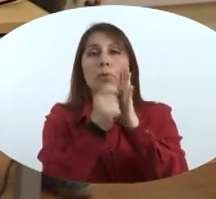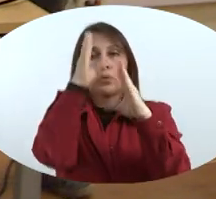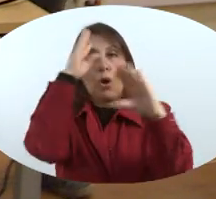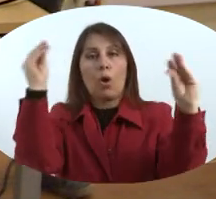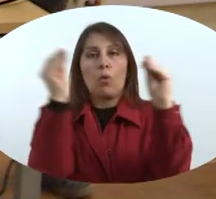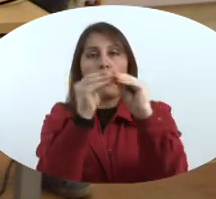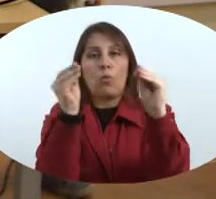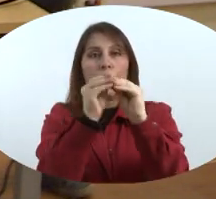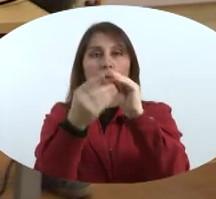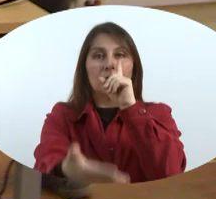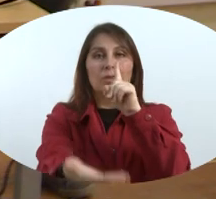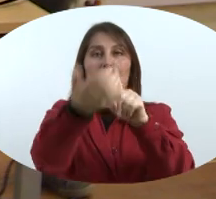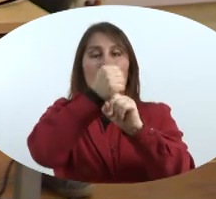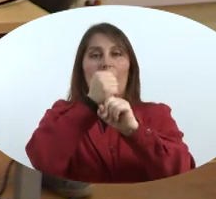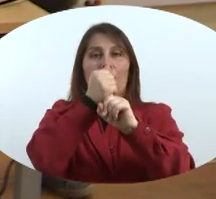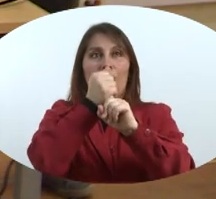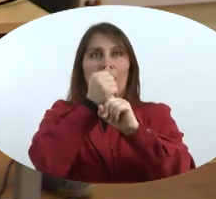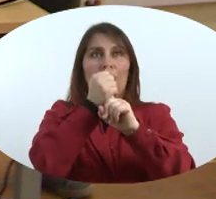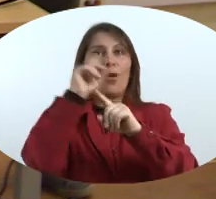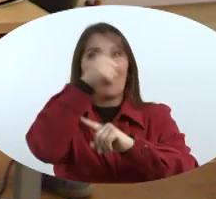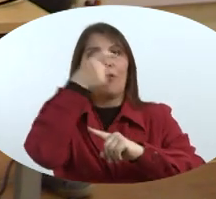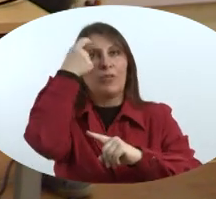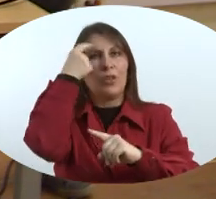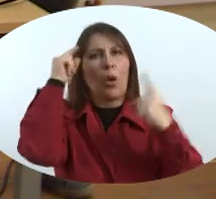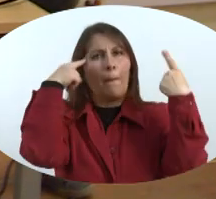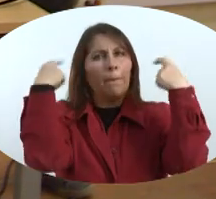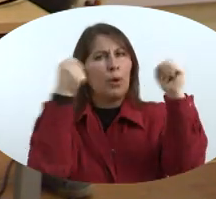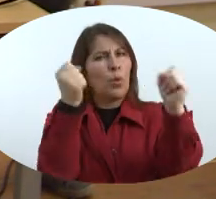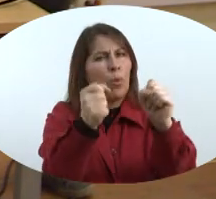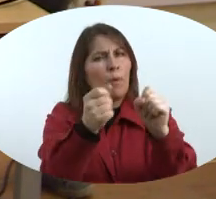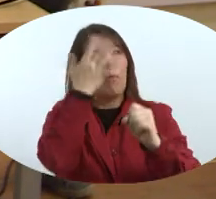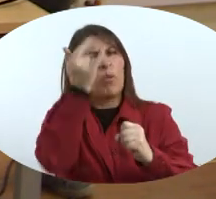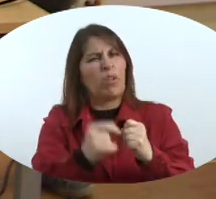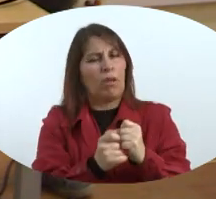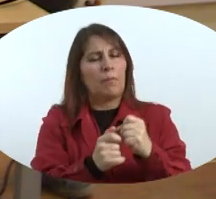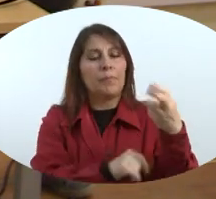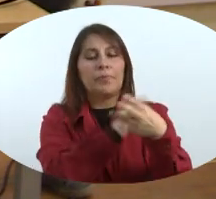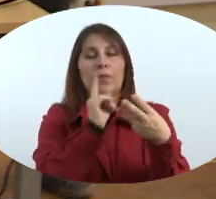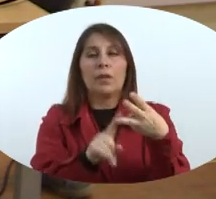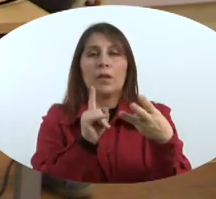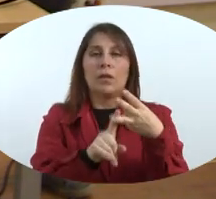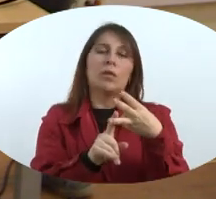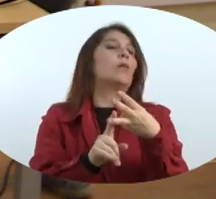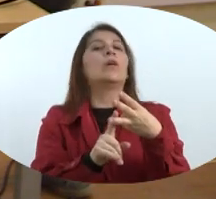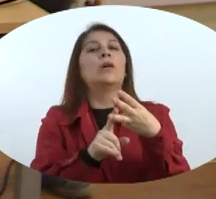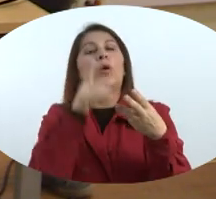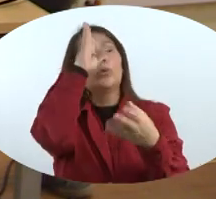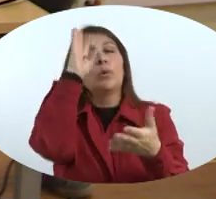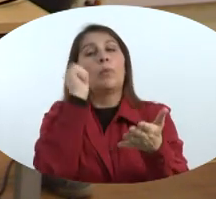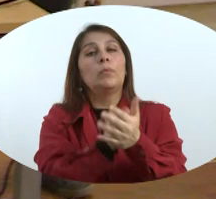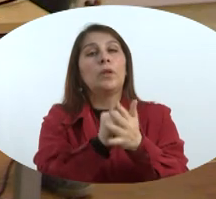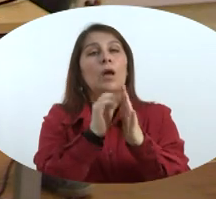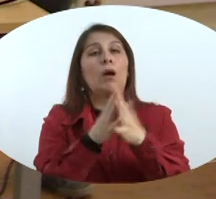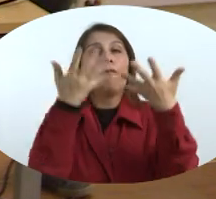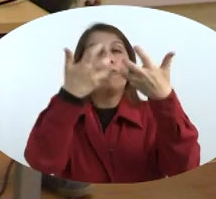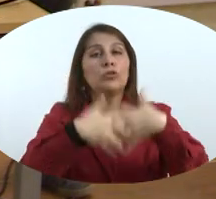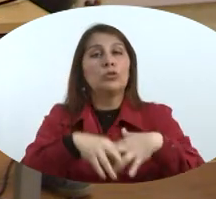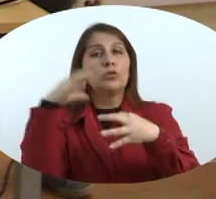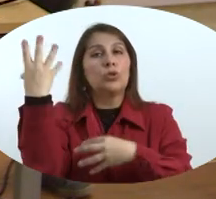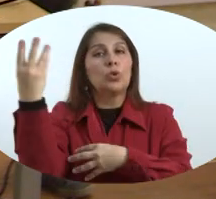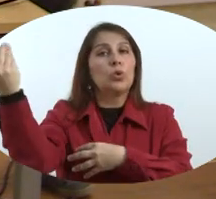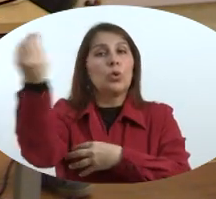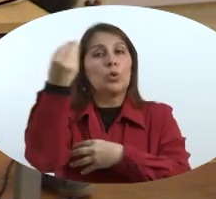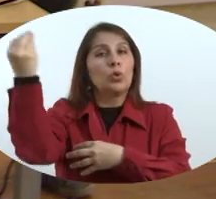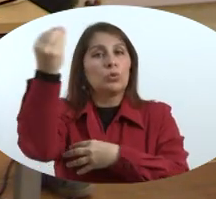del acuerdo logrado con el gobierno nacional le preocupa y por qué y tercero qué opina de la composición y funciones del consejo